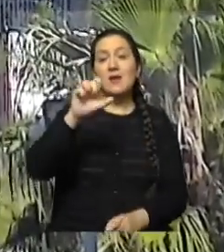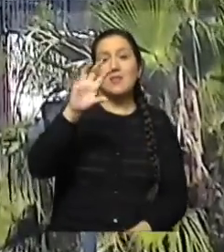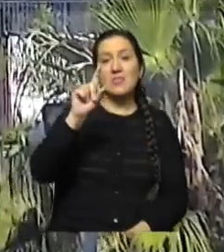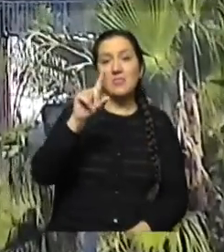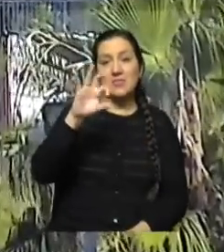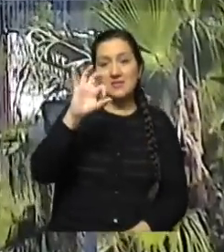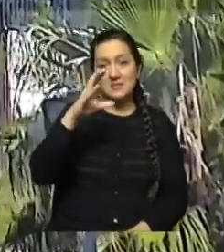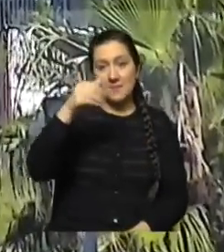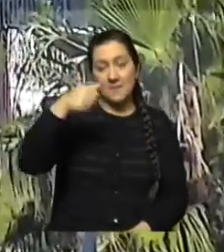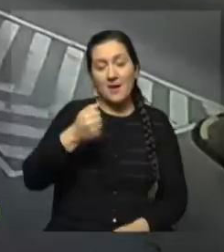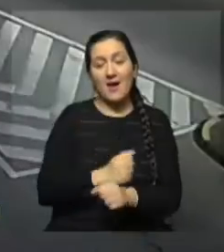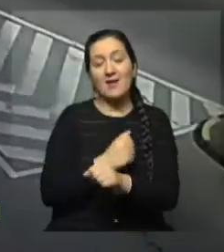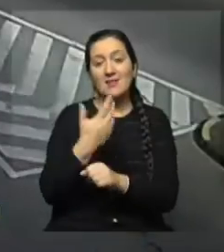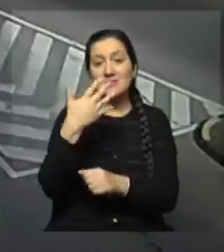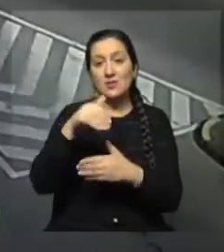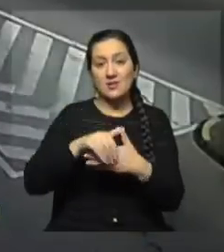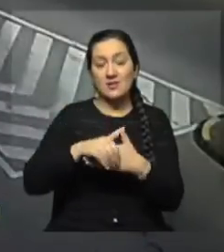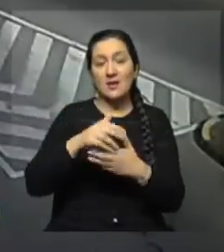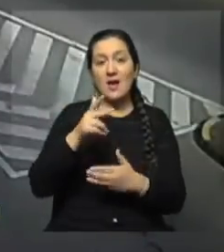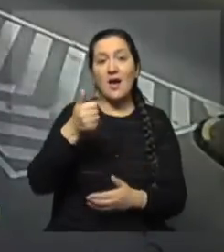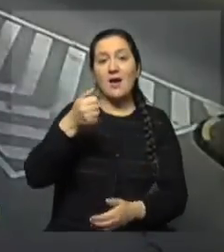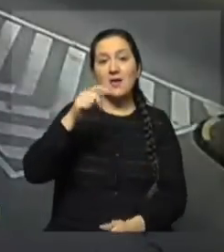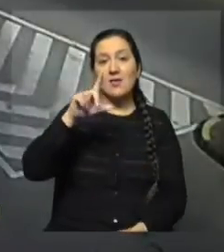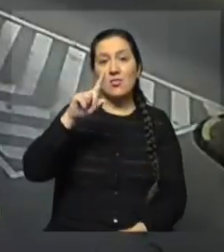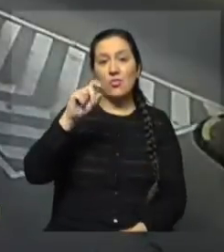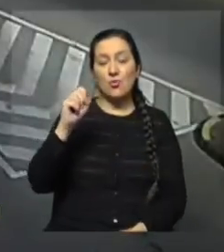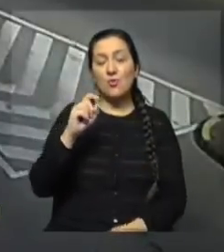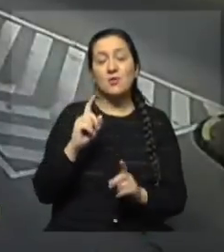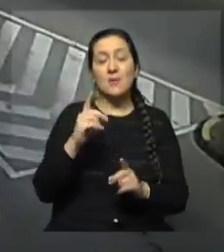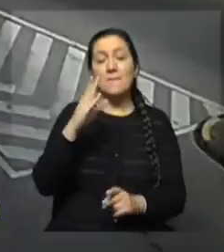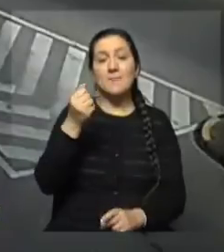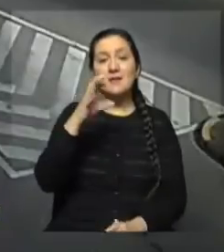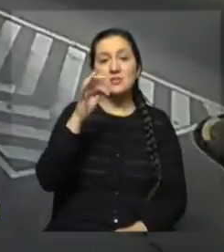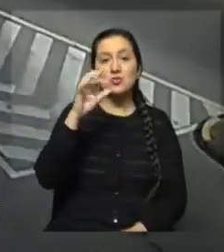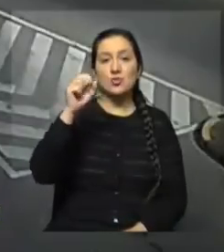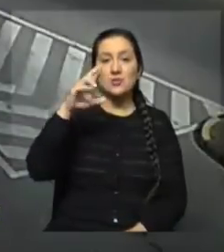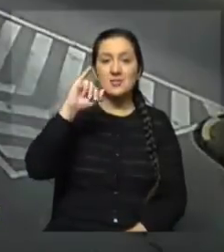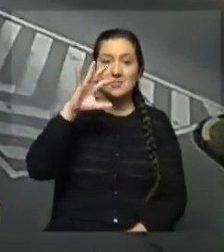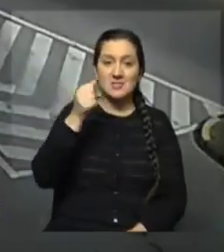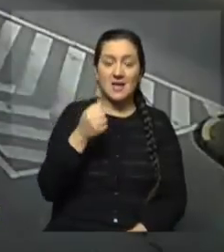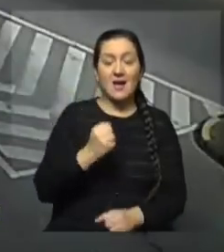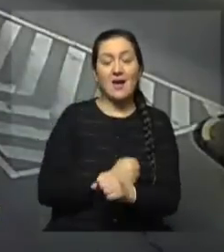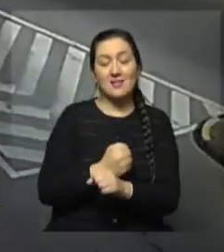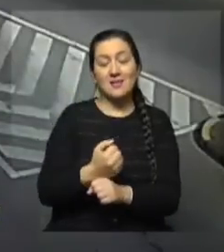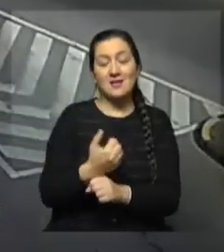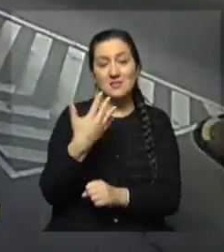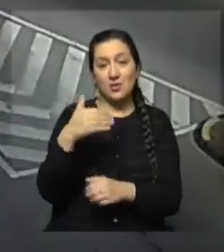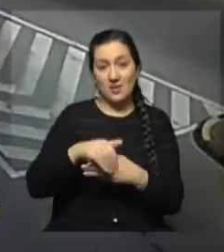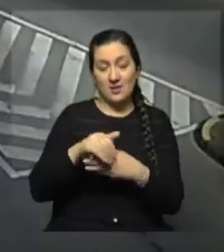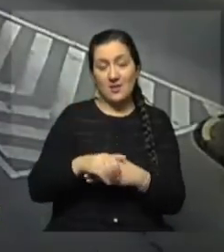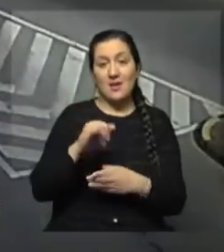y Benito blanco hasta las 5 de la tarde y Manuela ha ido entre Francisco jamby y Rafael pastoriza también hasta las cinco de la tarde